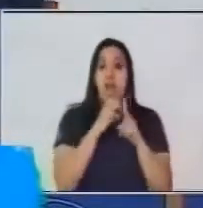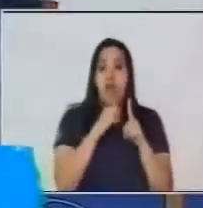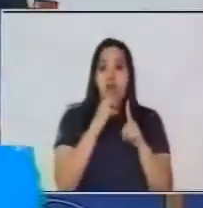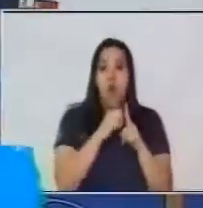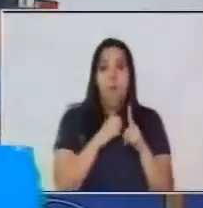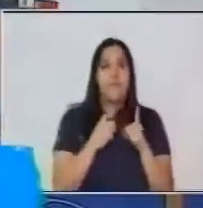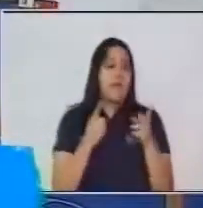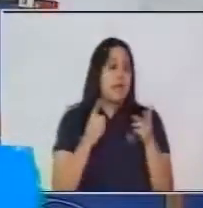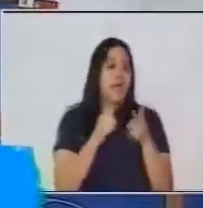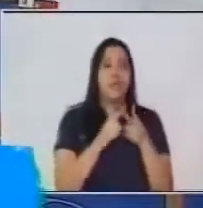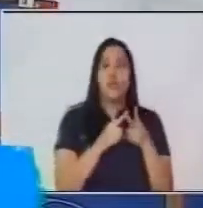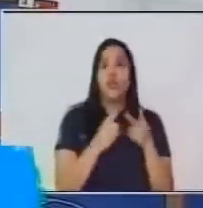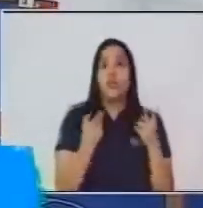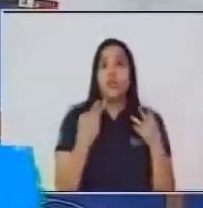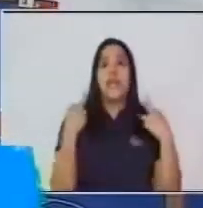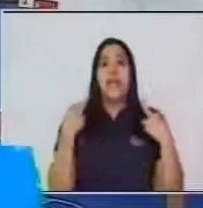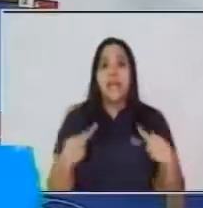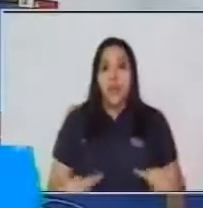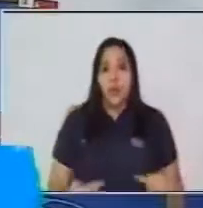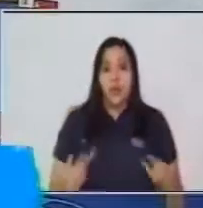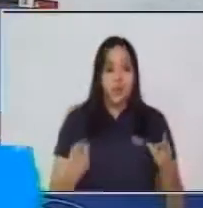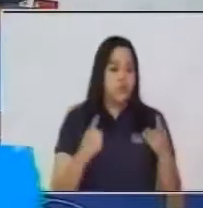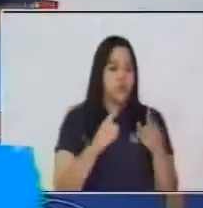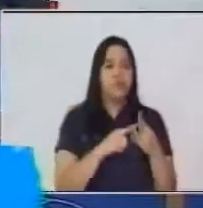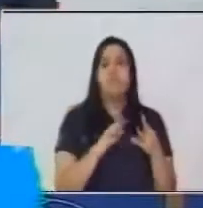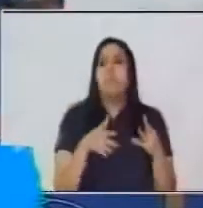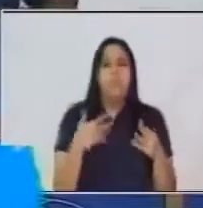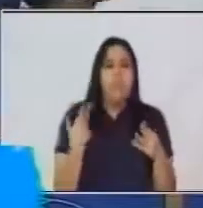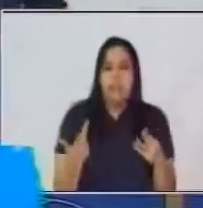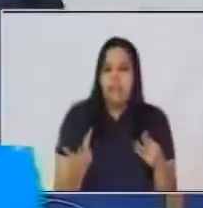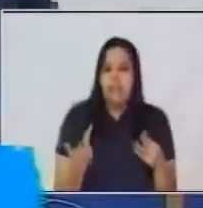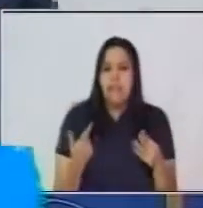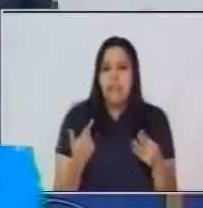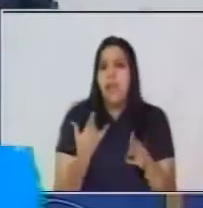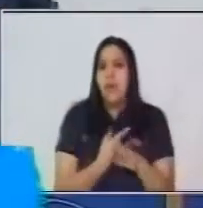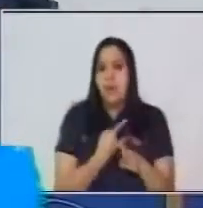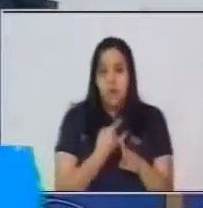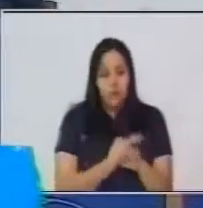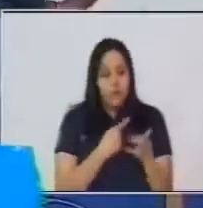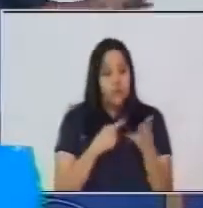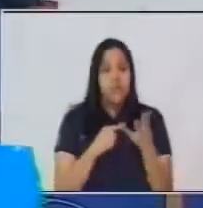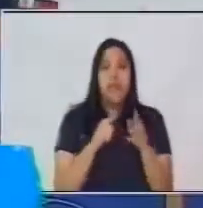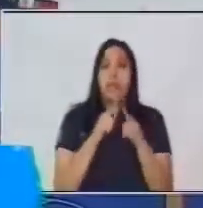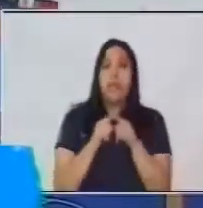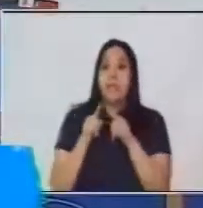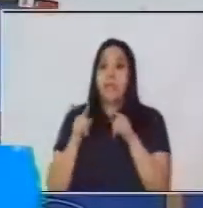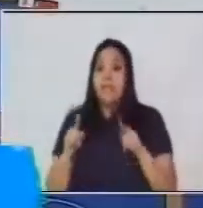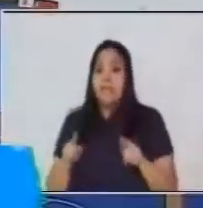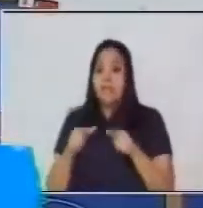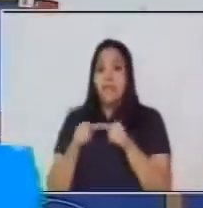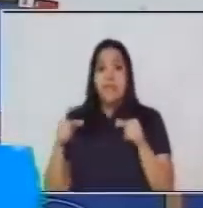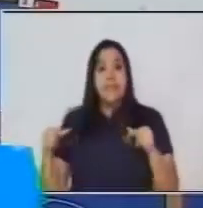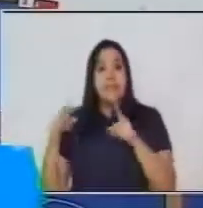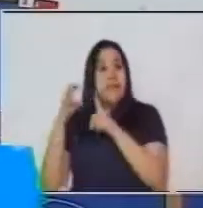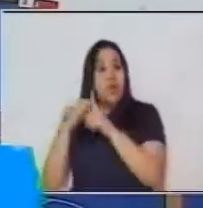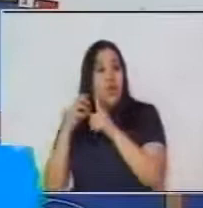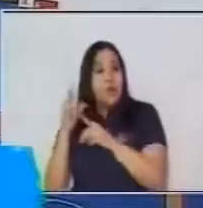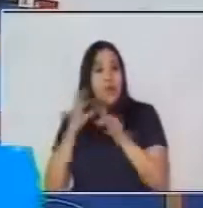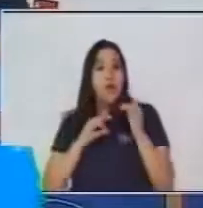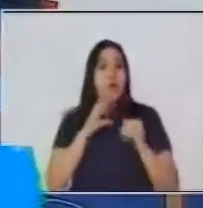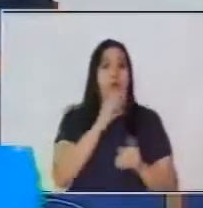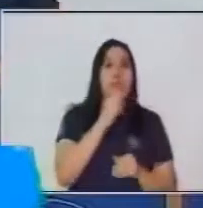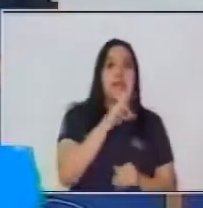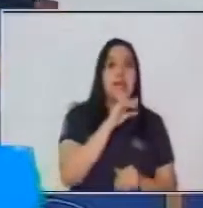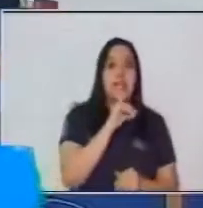o elementos se utilizan, para qué sirve la tira cómica, la diferencia entre una tira cómica y una caricatura. Comparte lo que